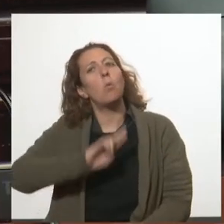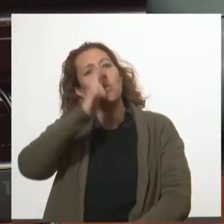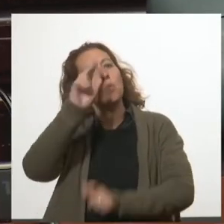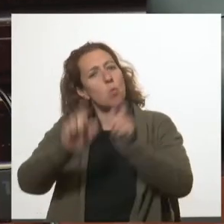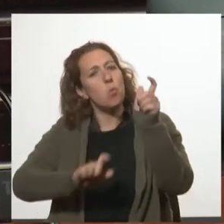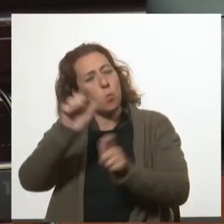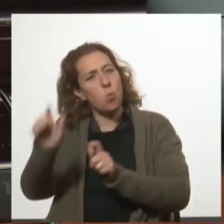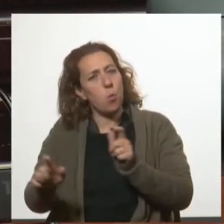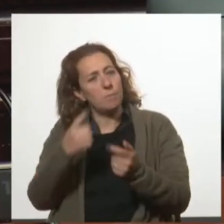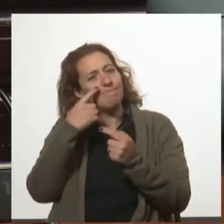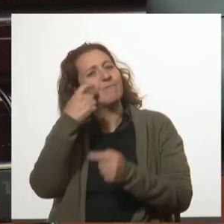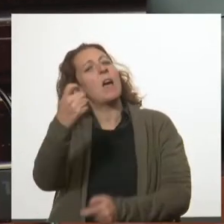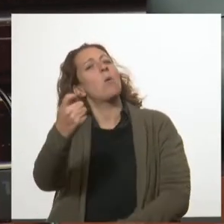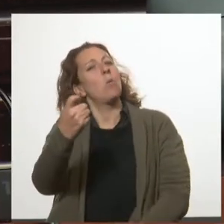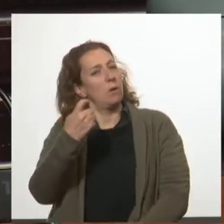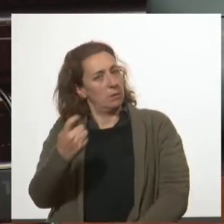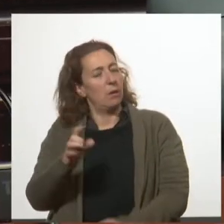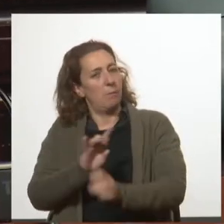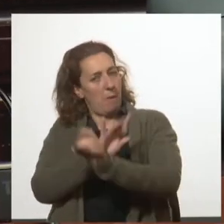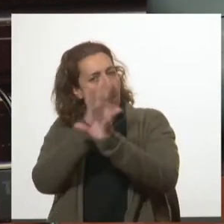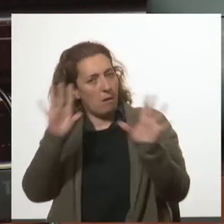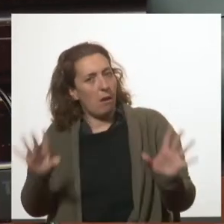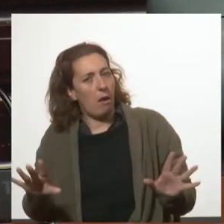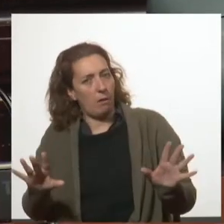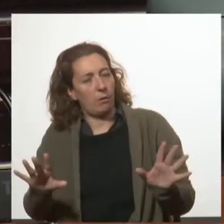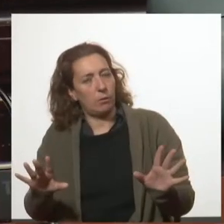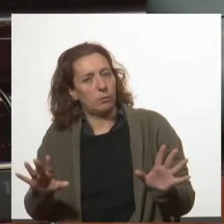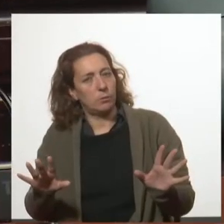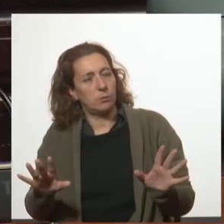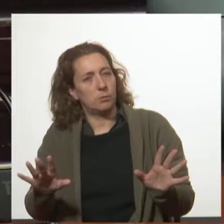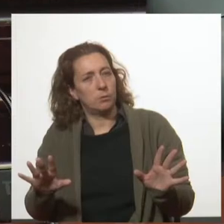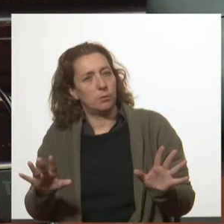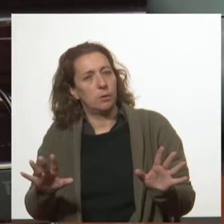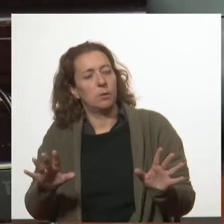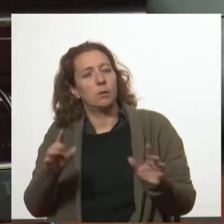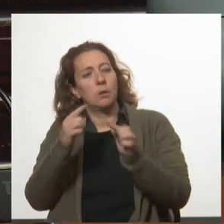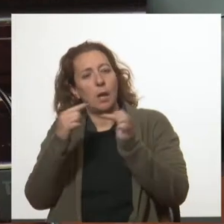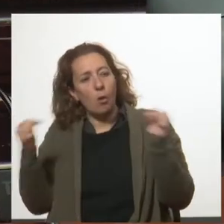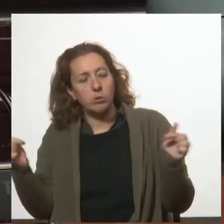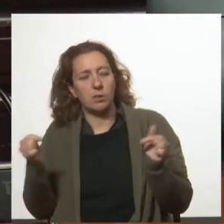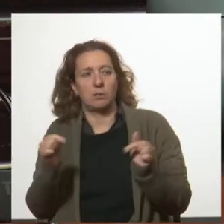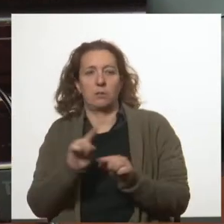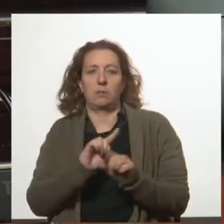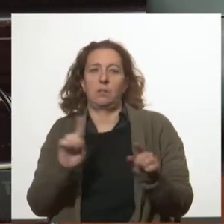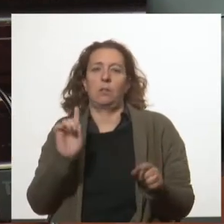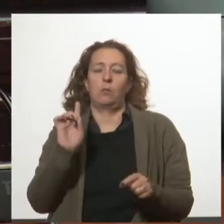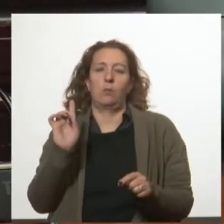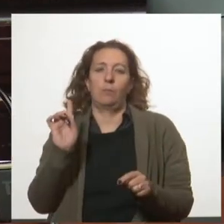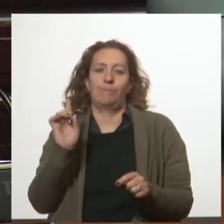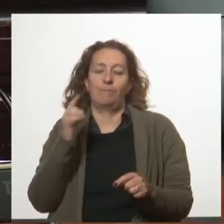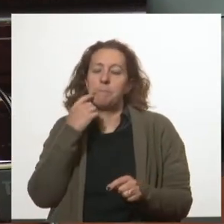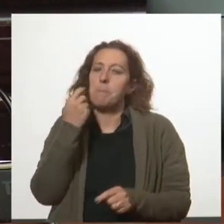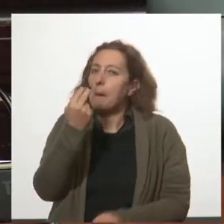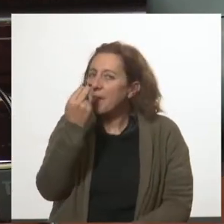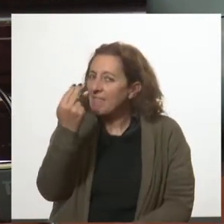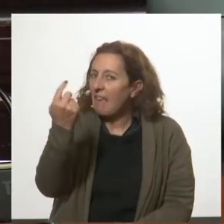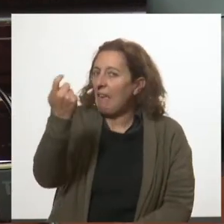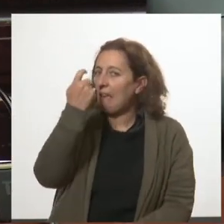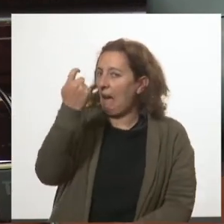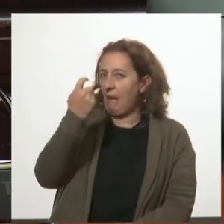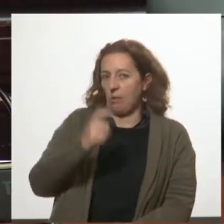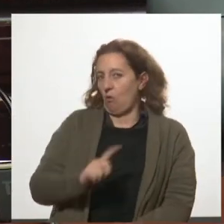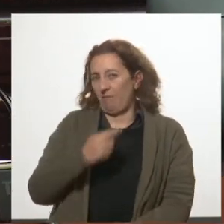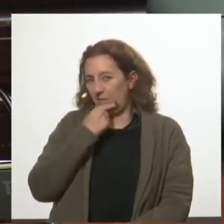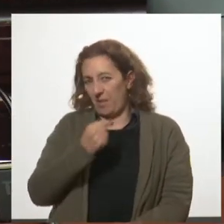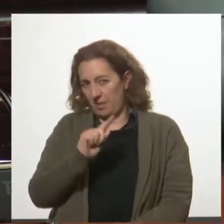percibe con más claridad las cosas y no se deja engañar tan fácilmente